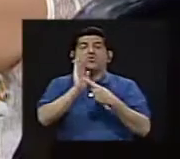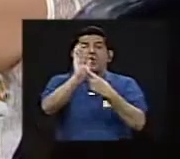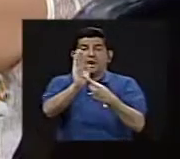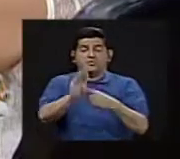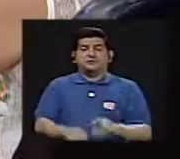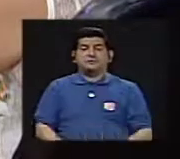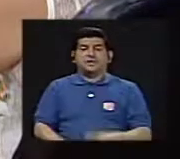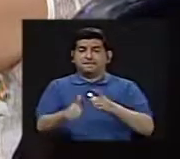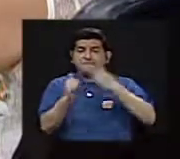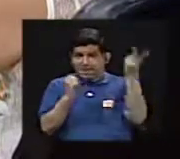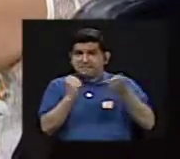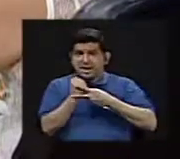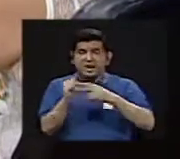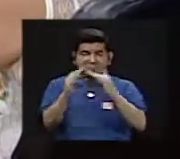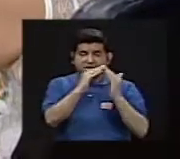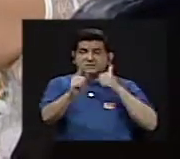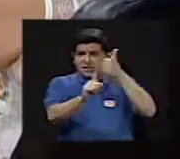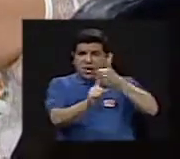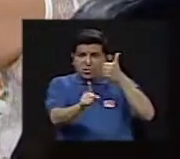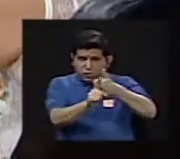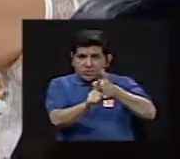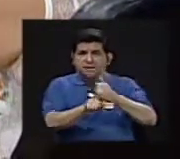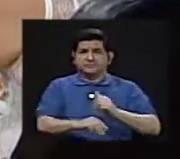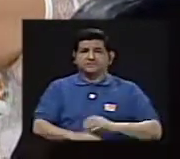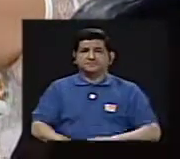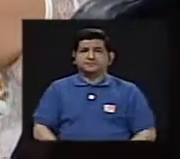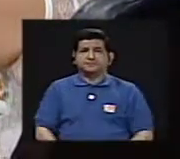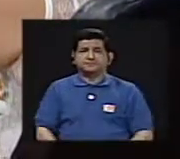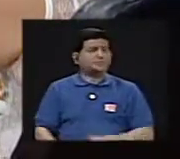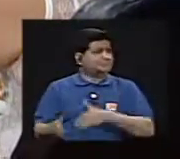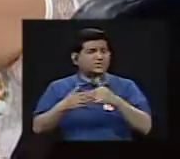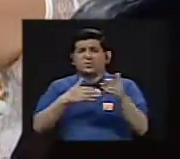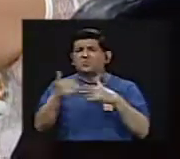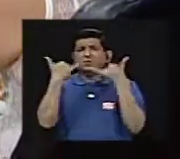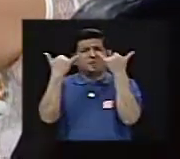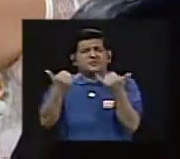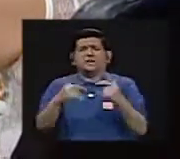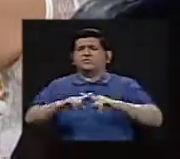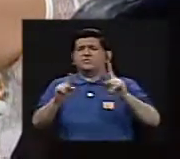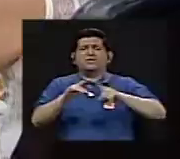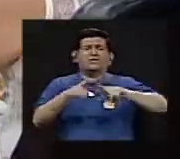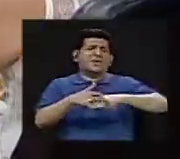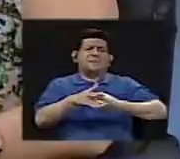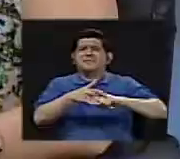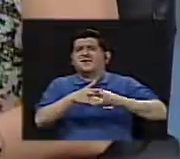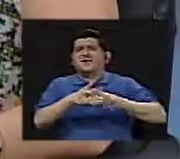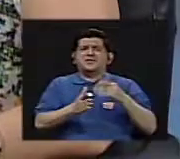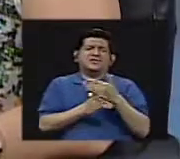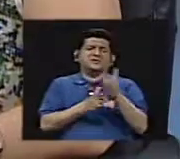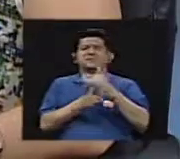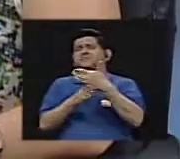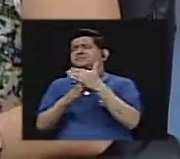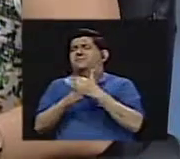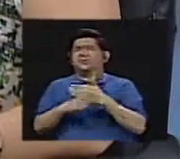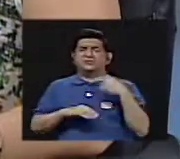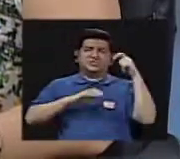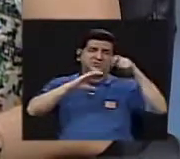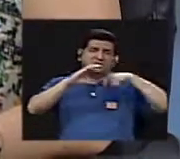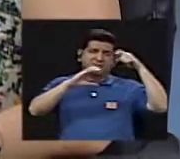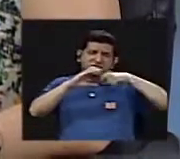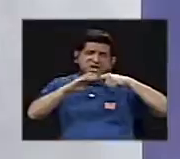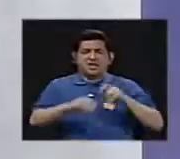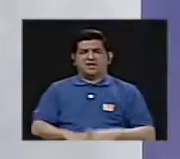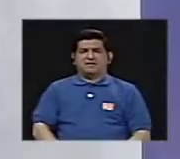hacer el estreno en las comunidades. A pesar de que ahora hay muchos mecanismos de distribución, pero bueno, claro. El cine